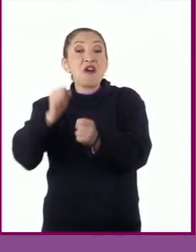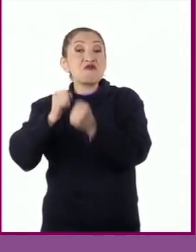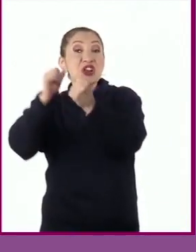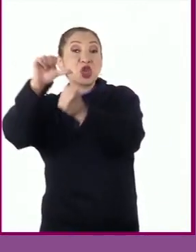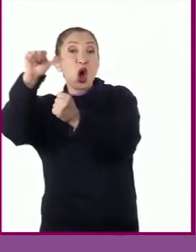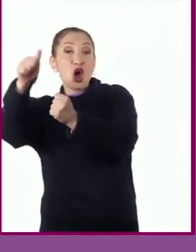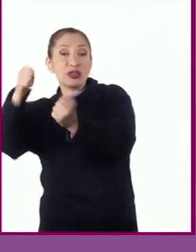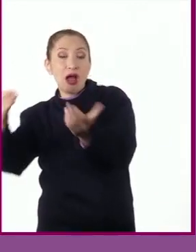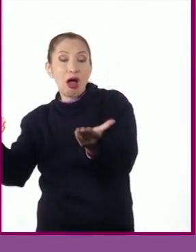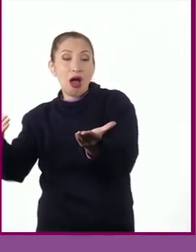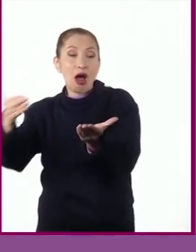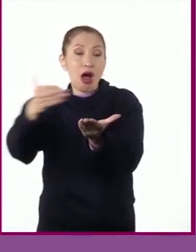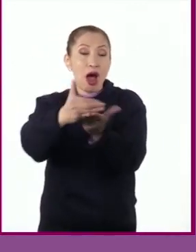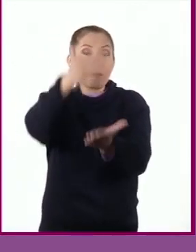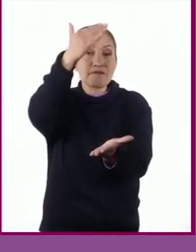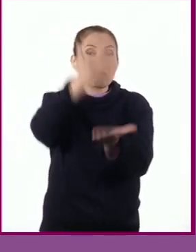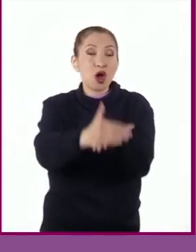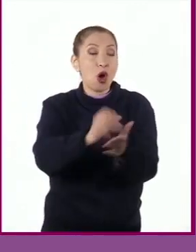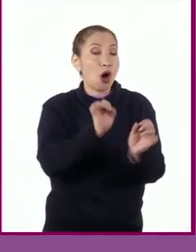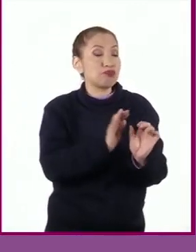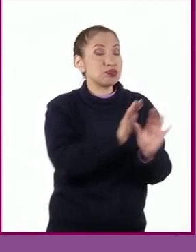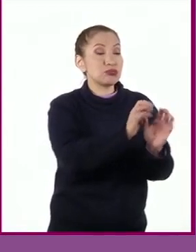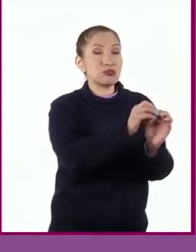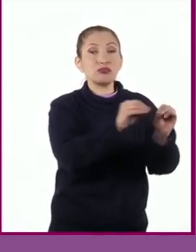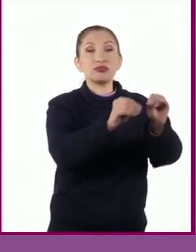externa actúe sobre él.